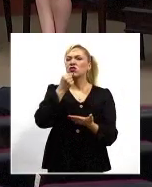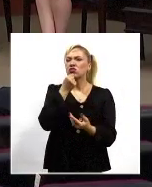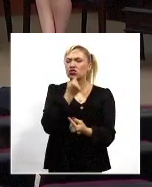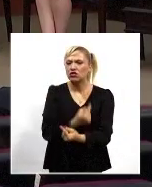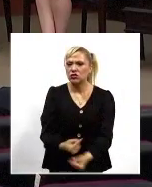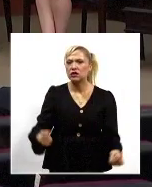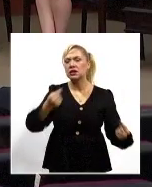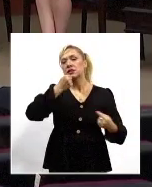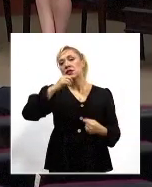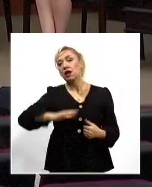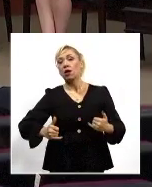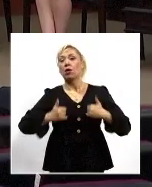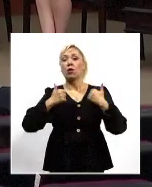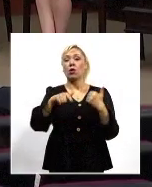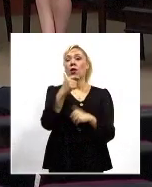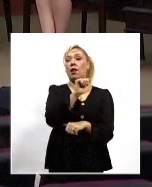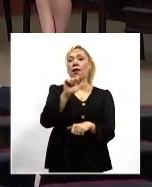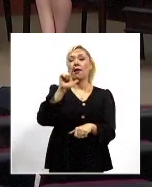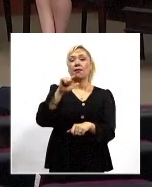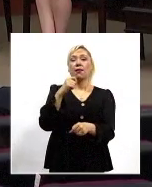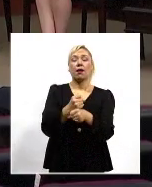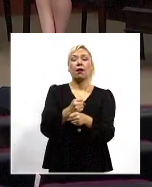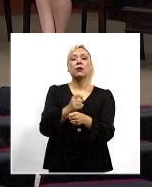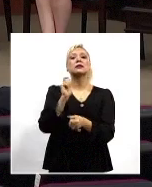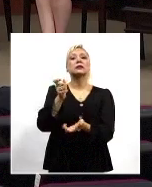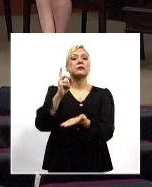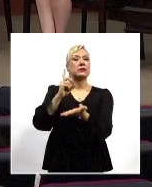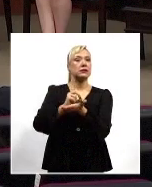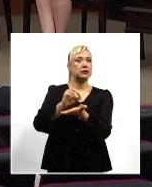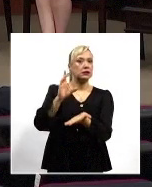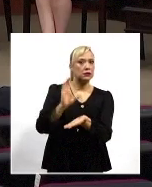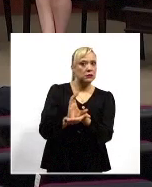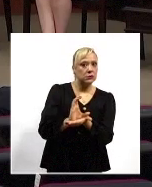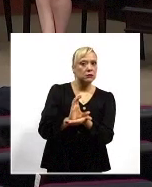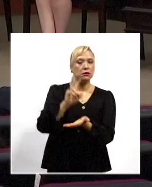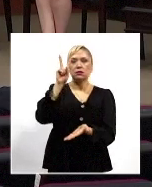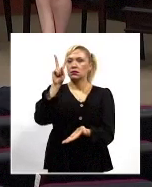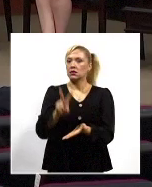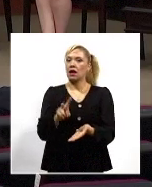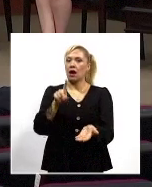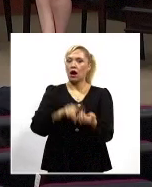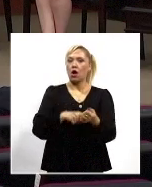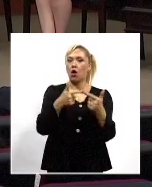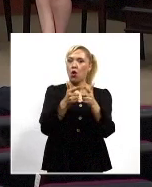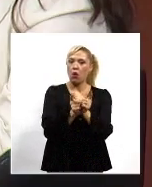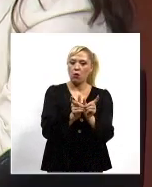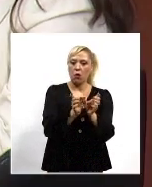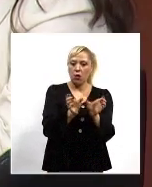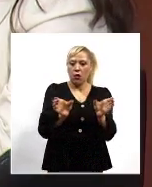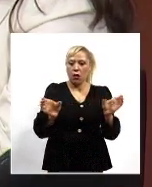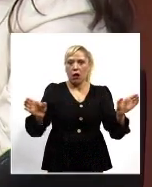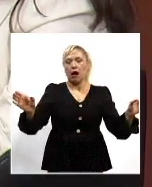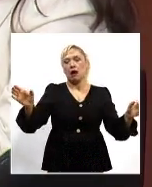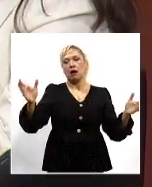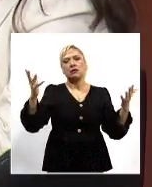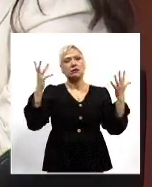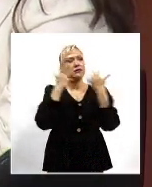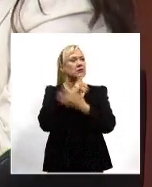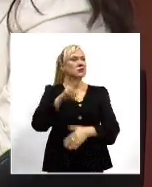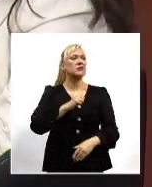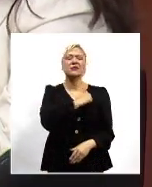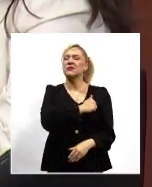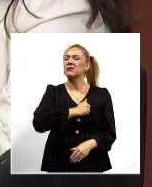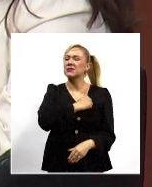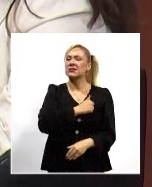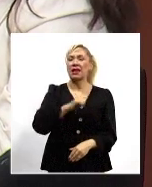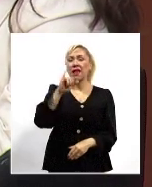niños, niñas y adolescentes con discapacidad, una perspectiva interseccional. Desafortunadamente, la ley del